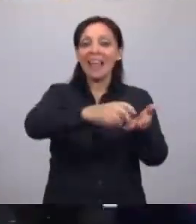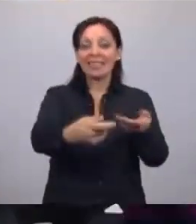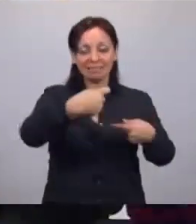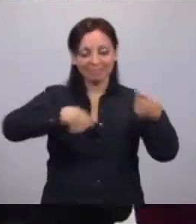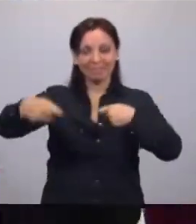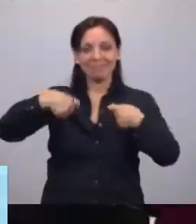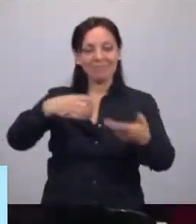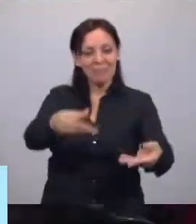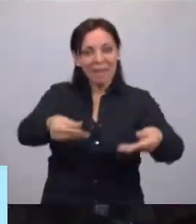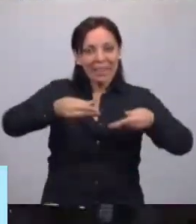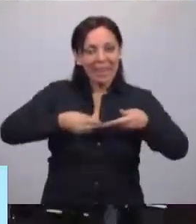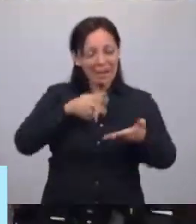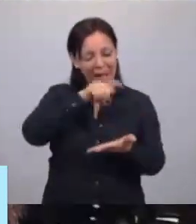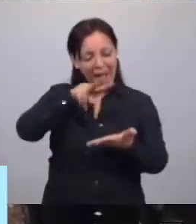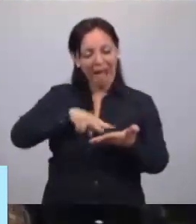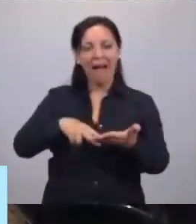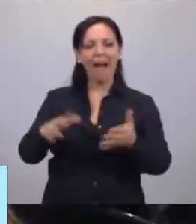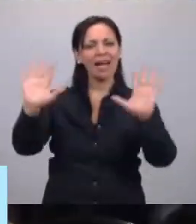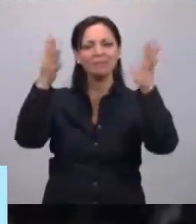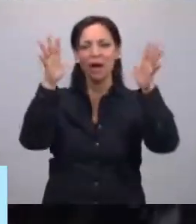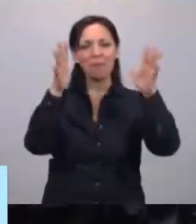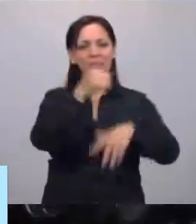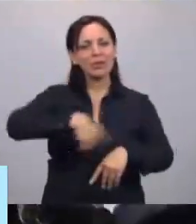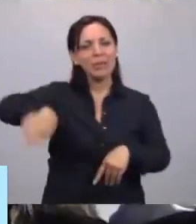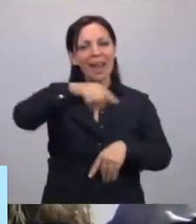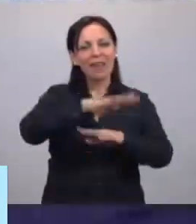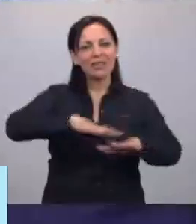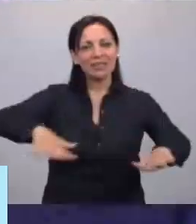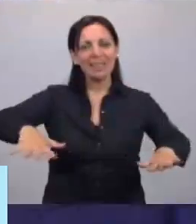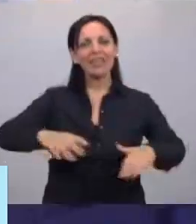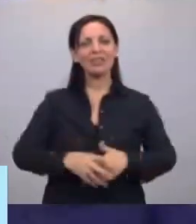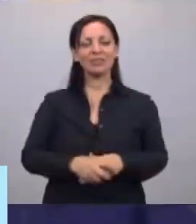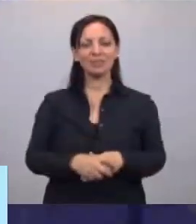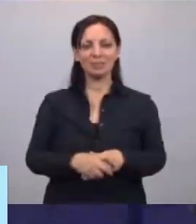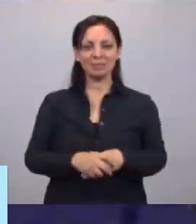me decía Marcela la directora un aplauso a los chicos y a las chicas